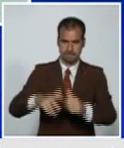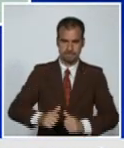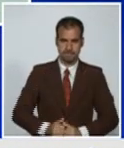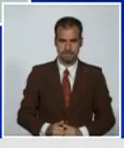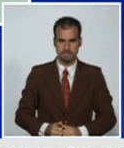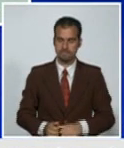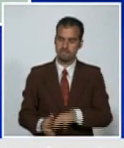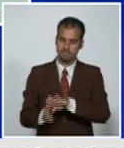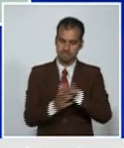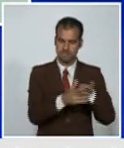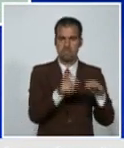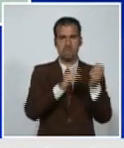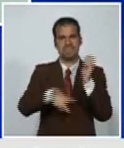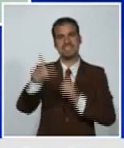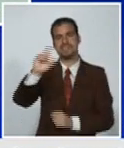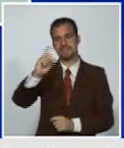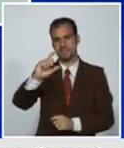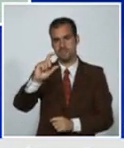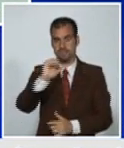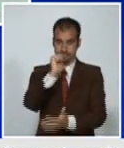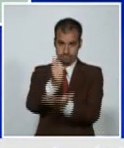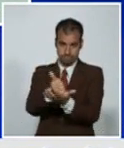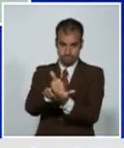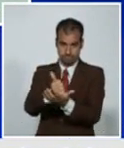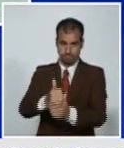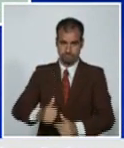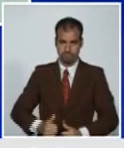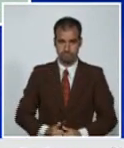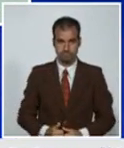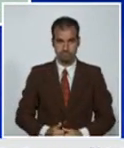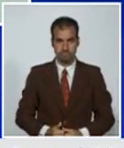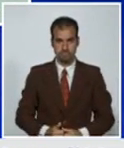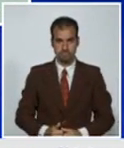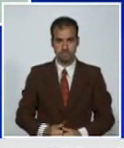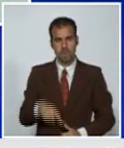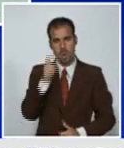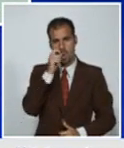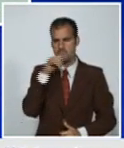Camagüey, del municipio Cabecera, un viajero cubano